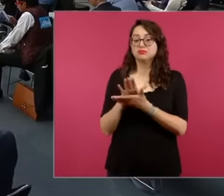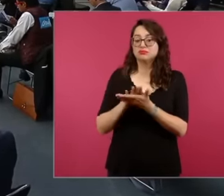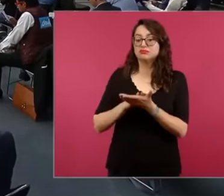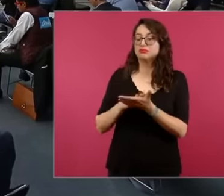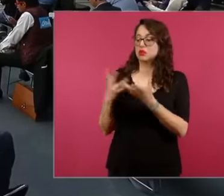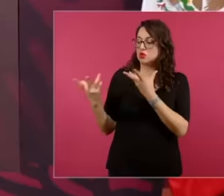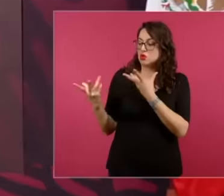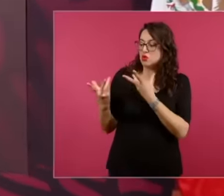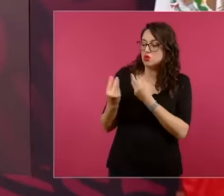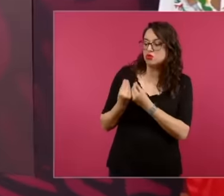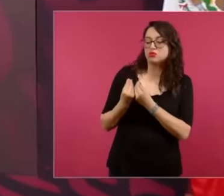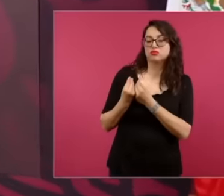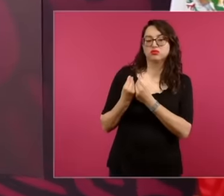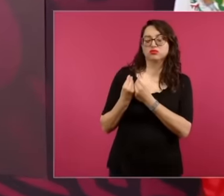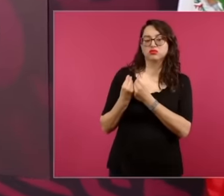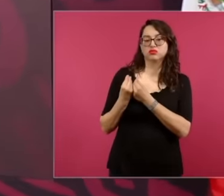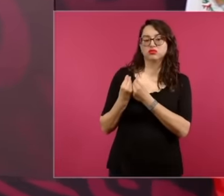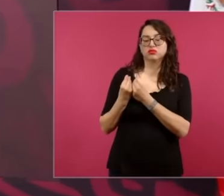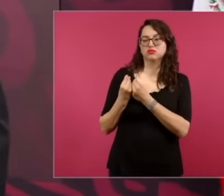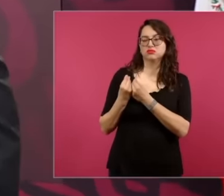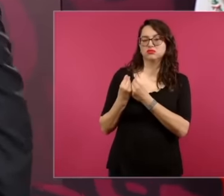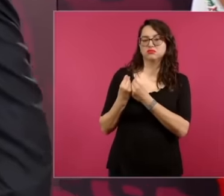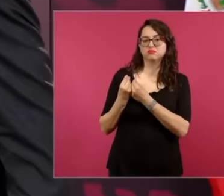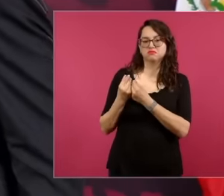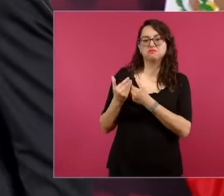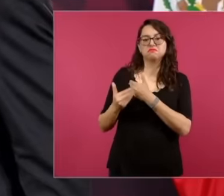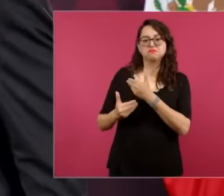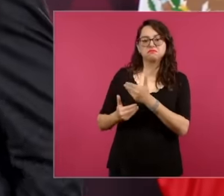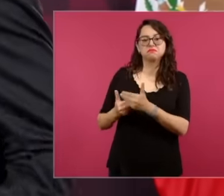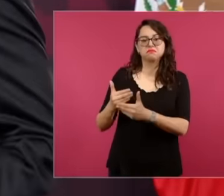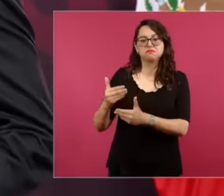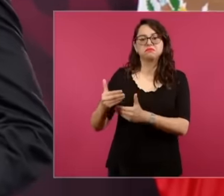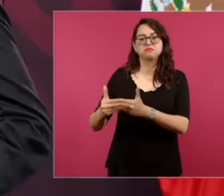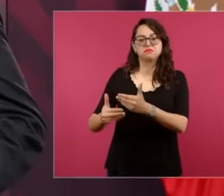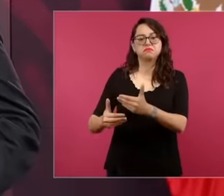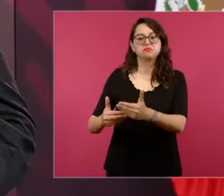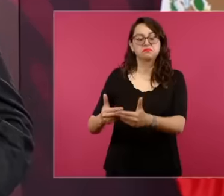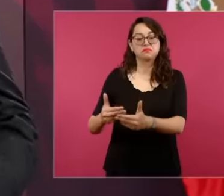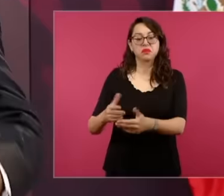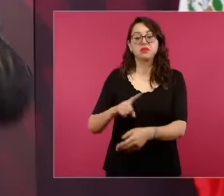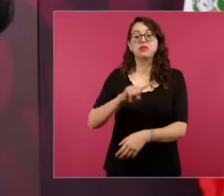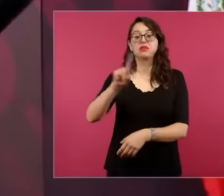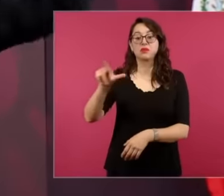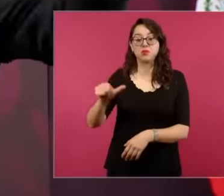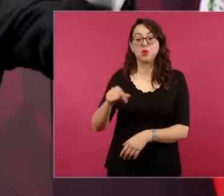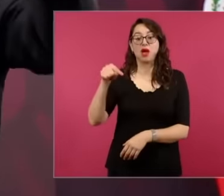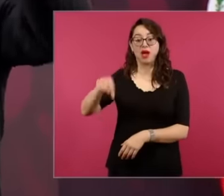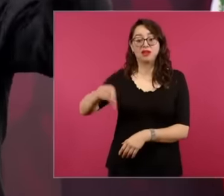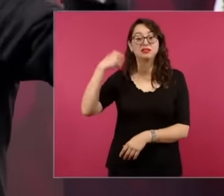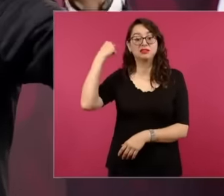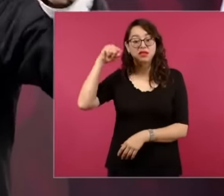cuando decido iniciar el movimiento por la democracia en el Estado, son los